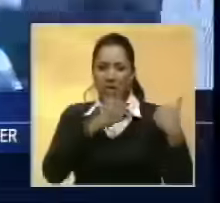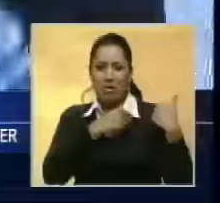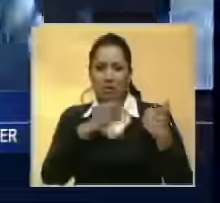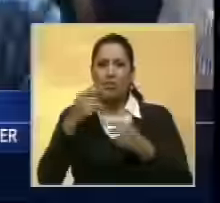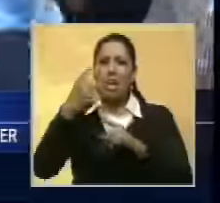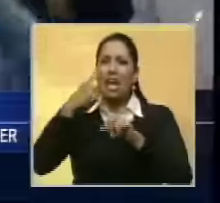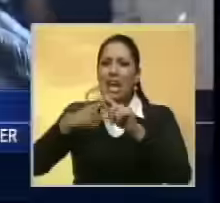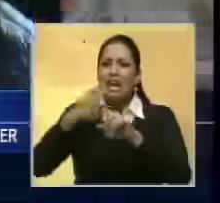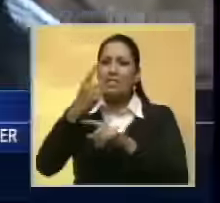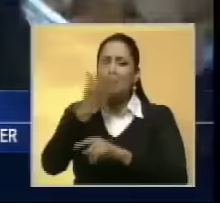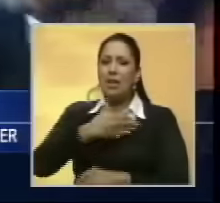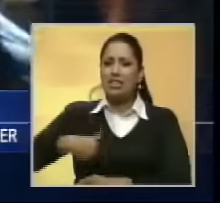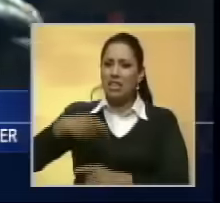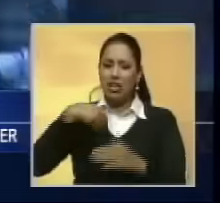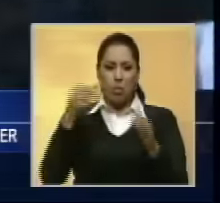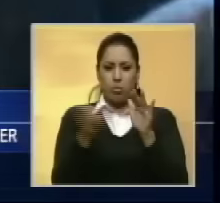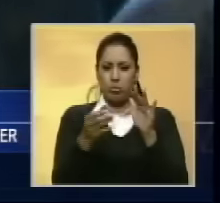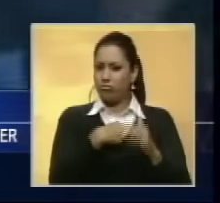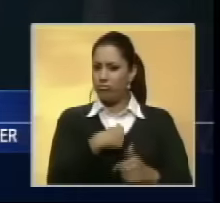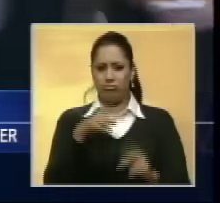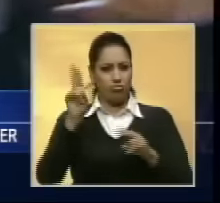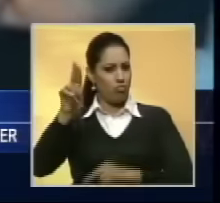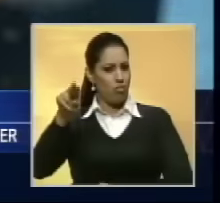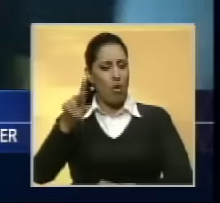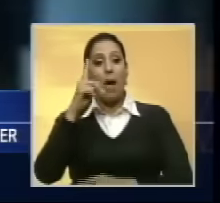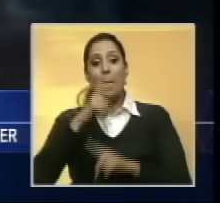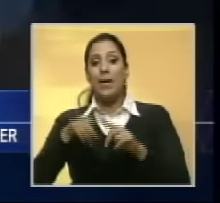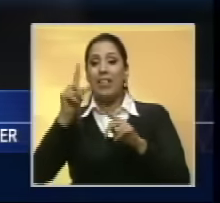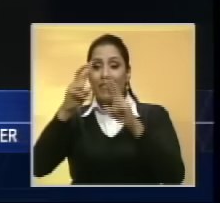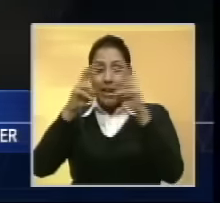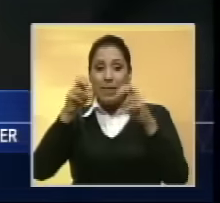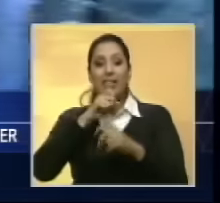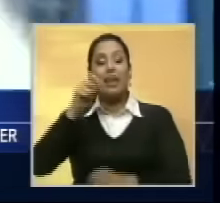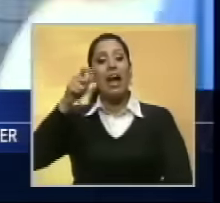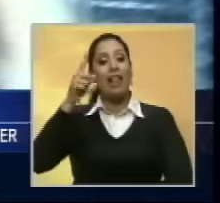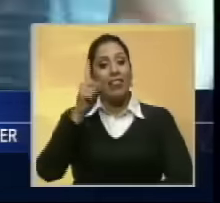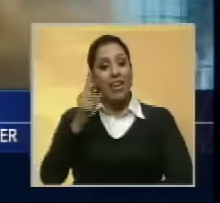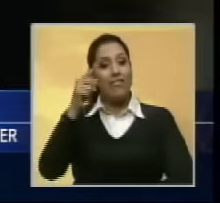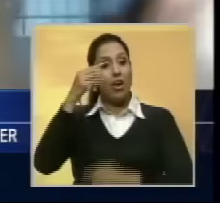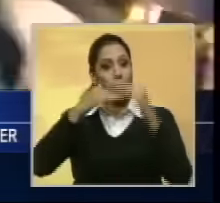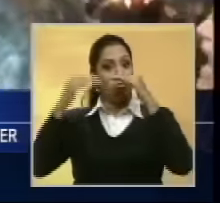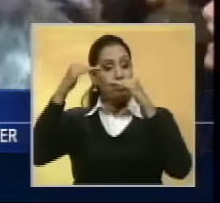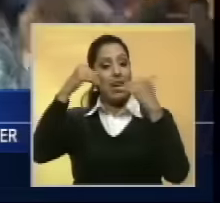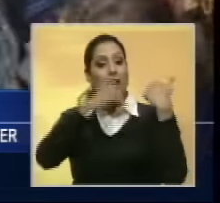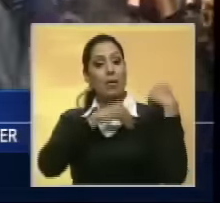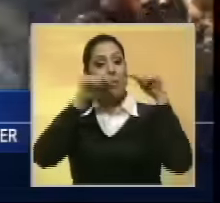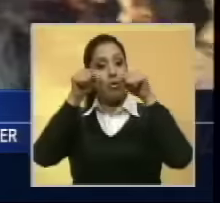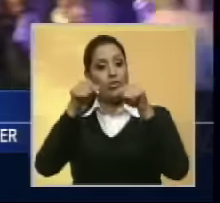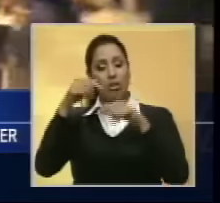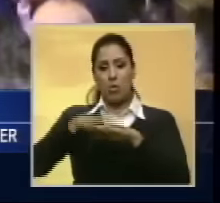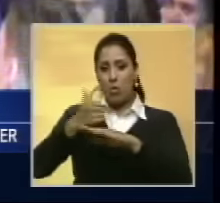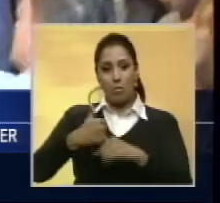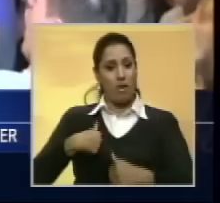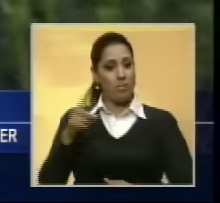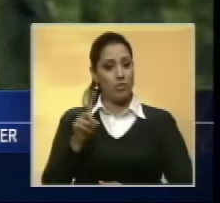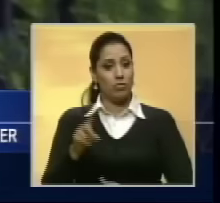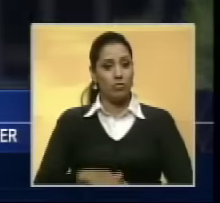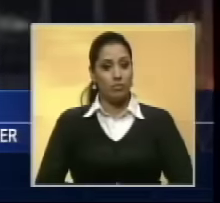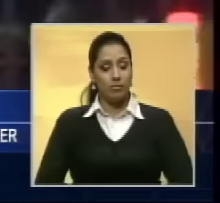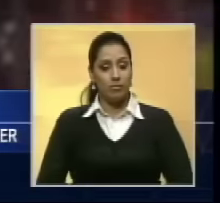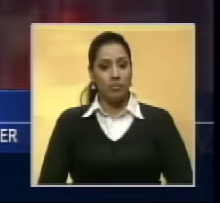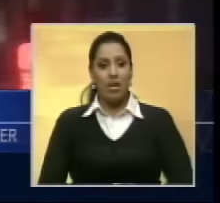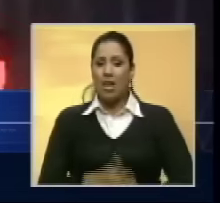la ex familia presidencial y aseguró que nadie quiere investigar a su juicio hacia arriba la causa por la que se le indaga.